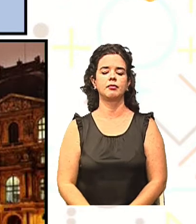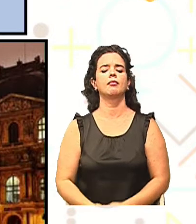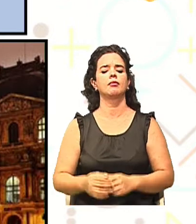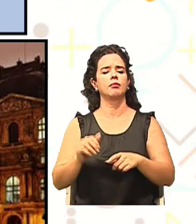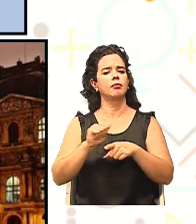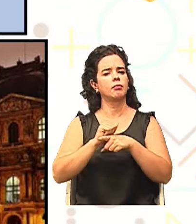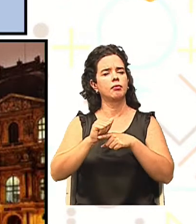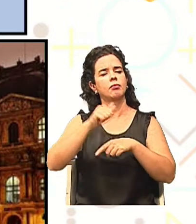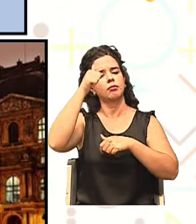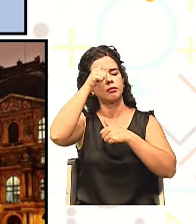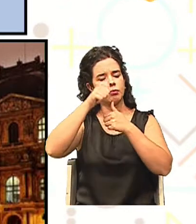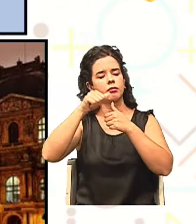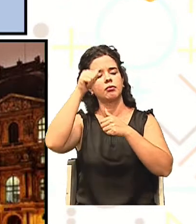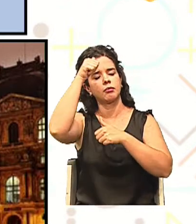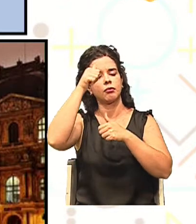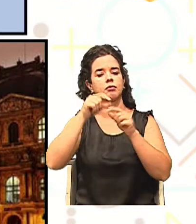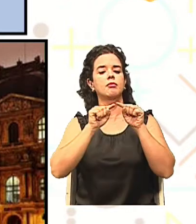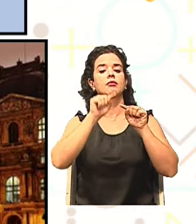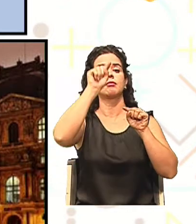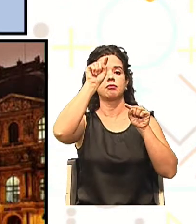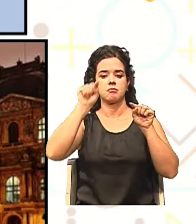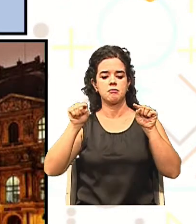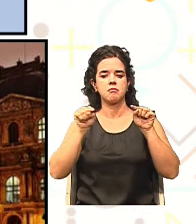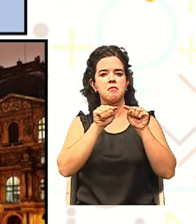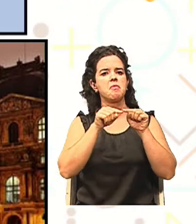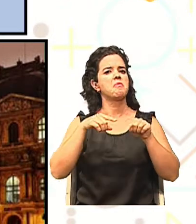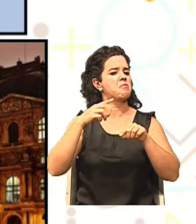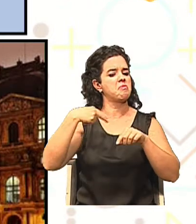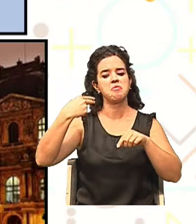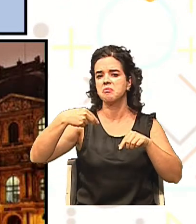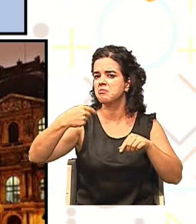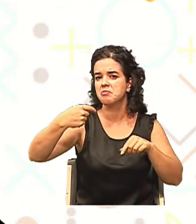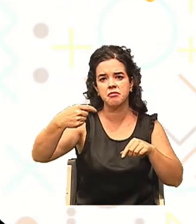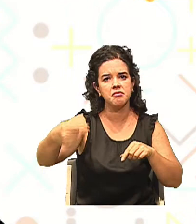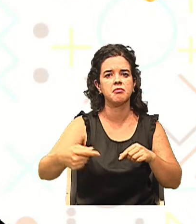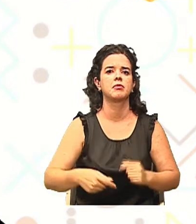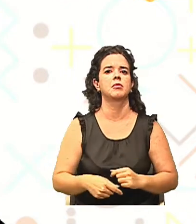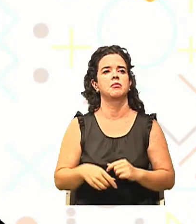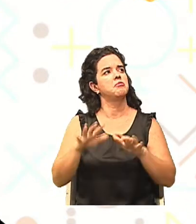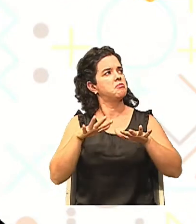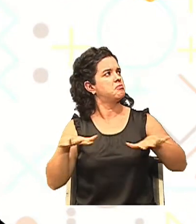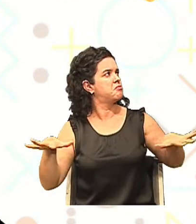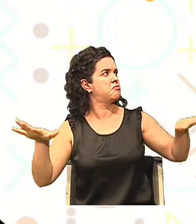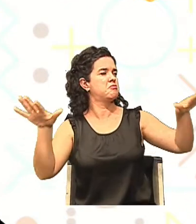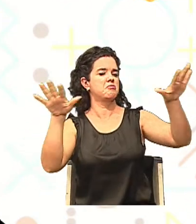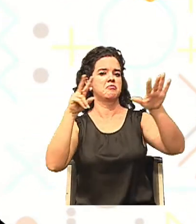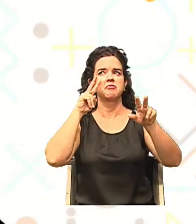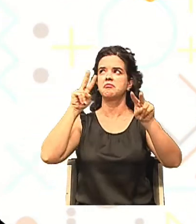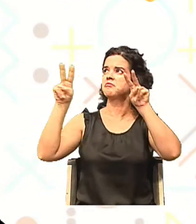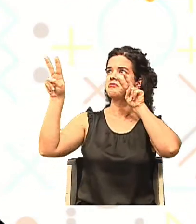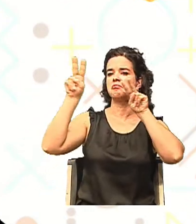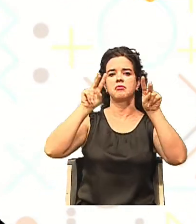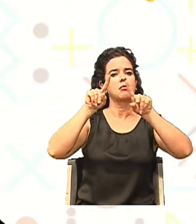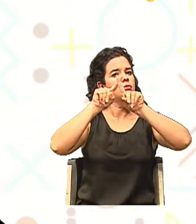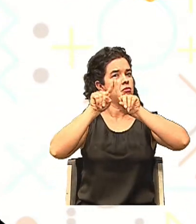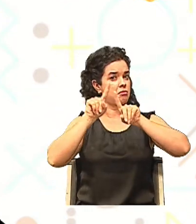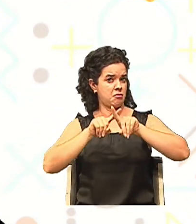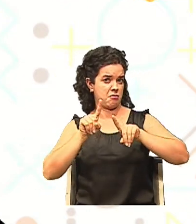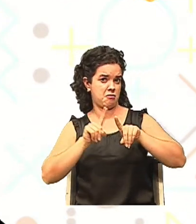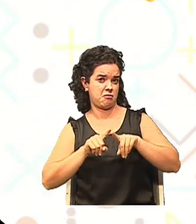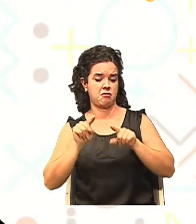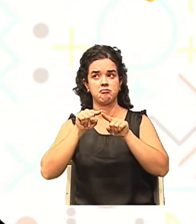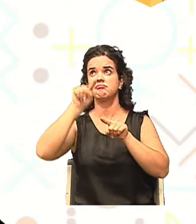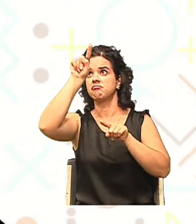Repasaremos los triángulos en la vida cotidiana. En nuestro alrededor podemos observar diferentes tipos